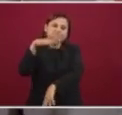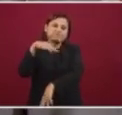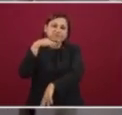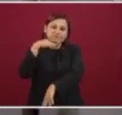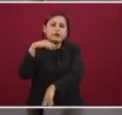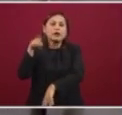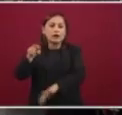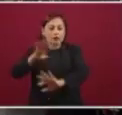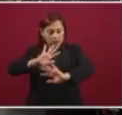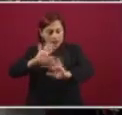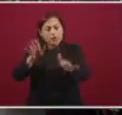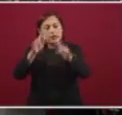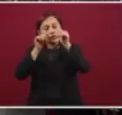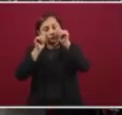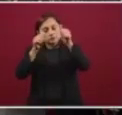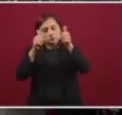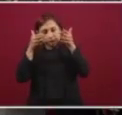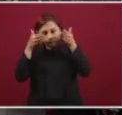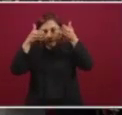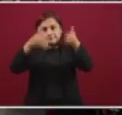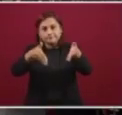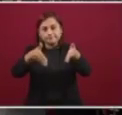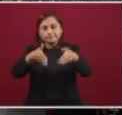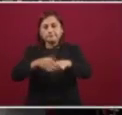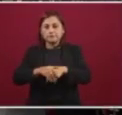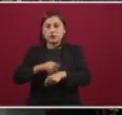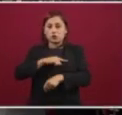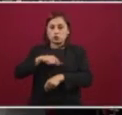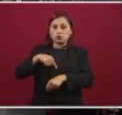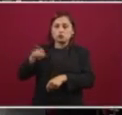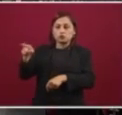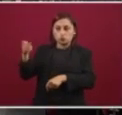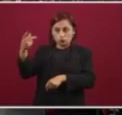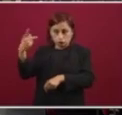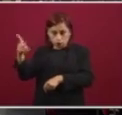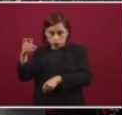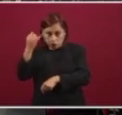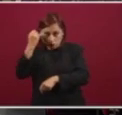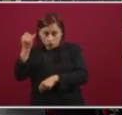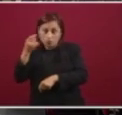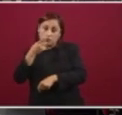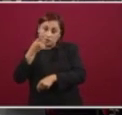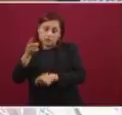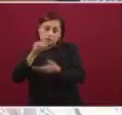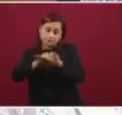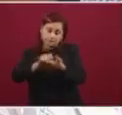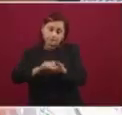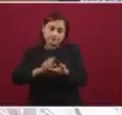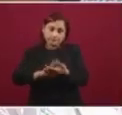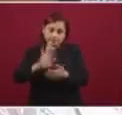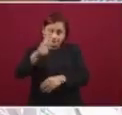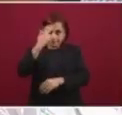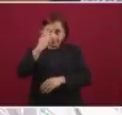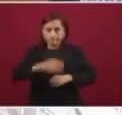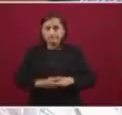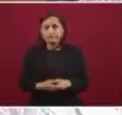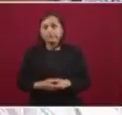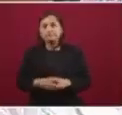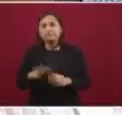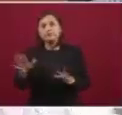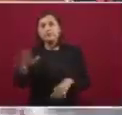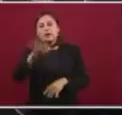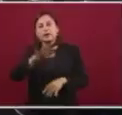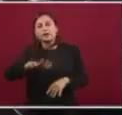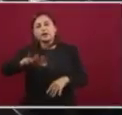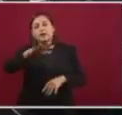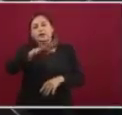nota de lo que tú estás comentando. San Luis Río Colorado, usted ha estado allí en esa